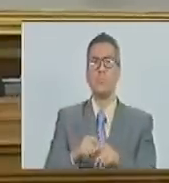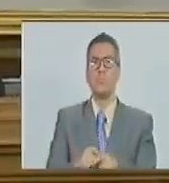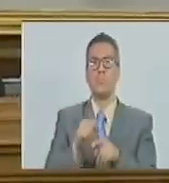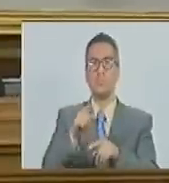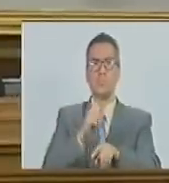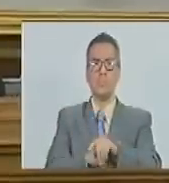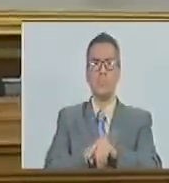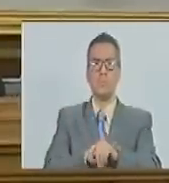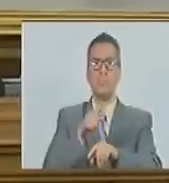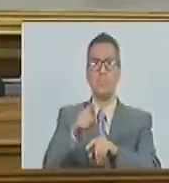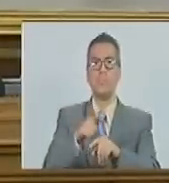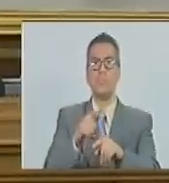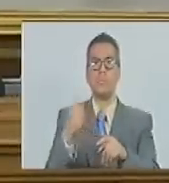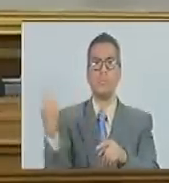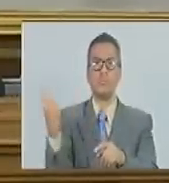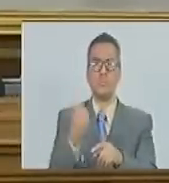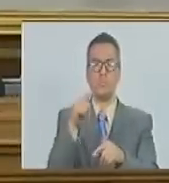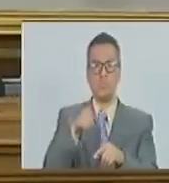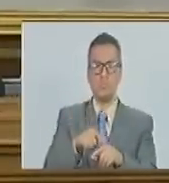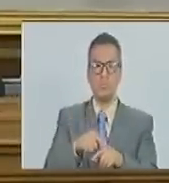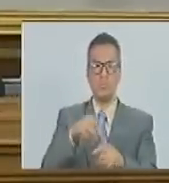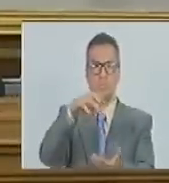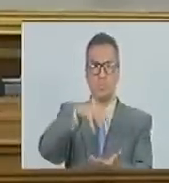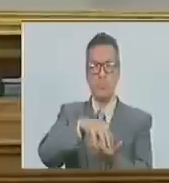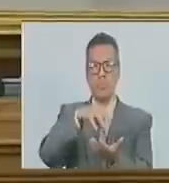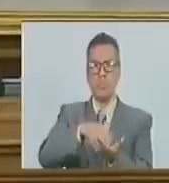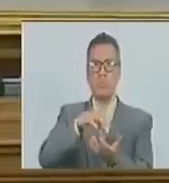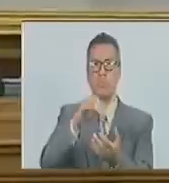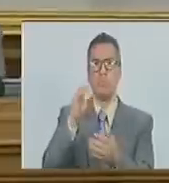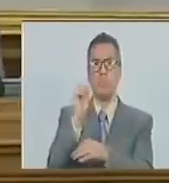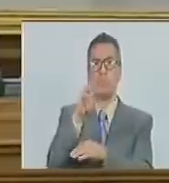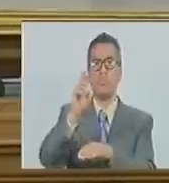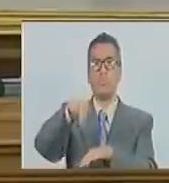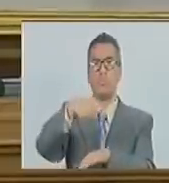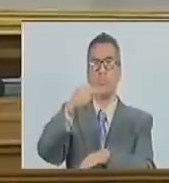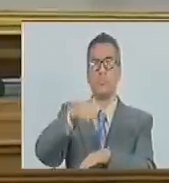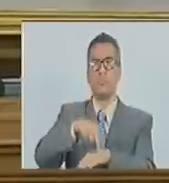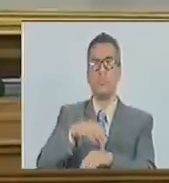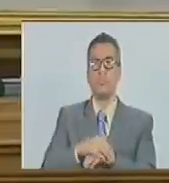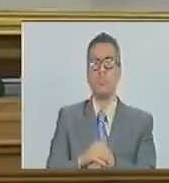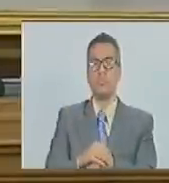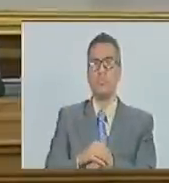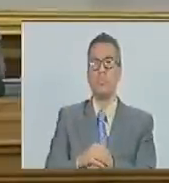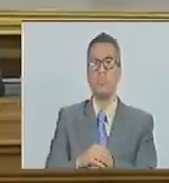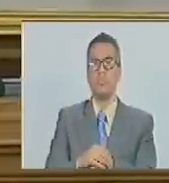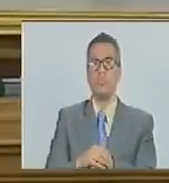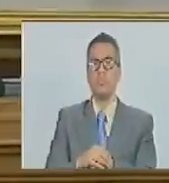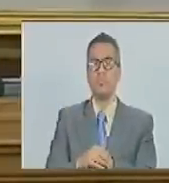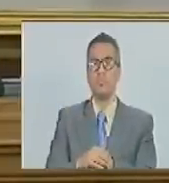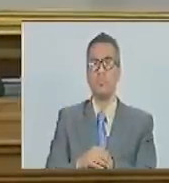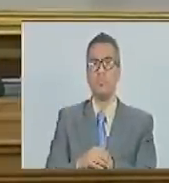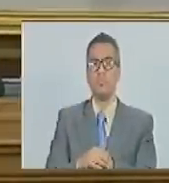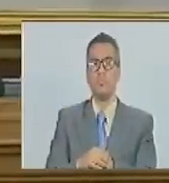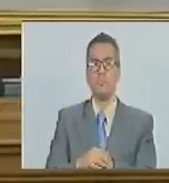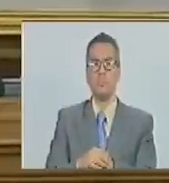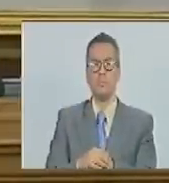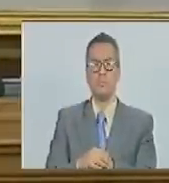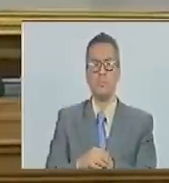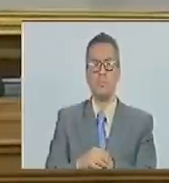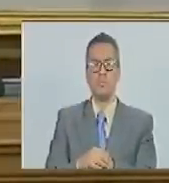en este momento a hacer su entrada al hemiciclo de la Asamblea Nacional.